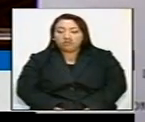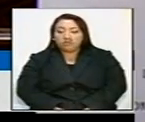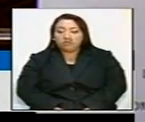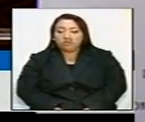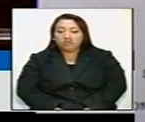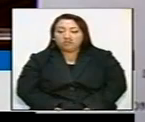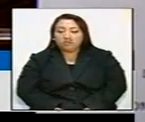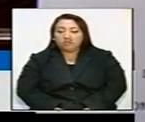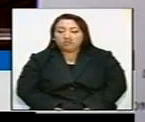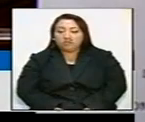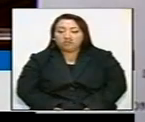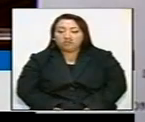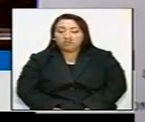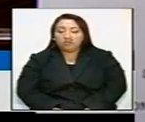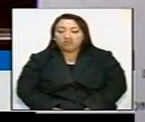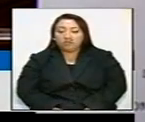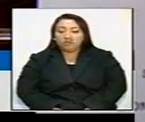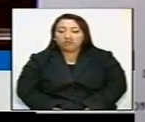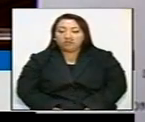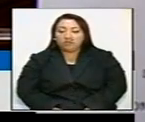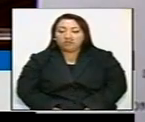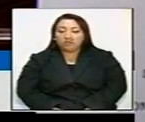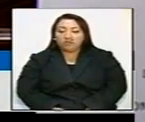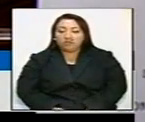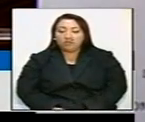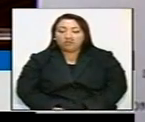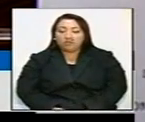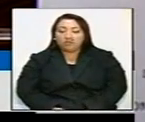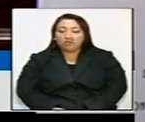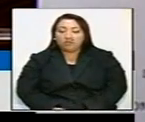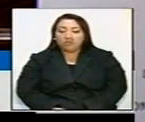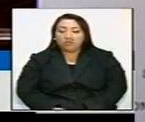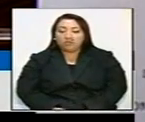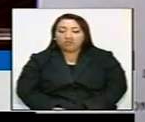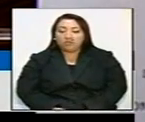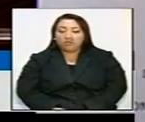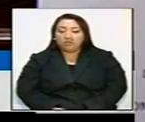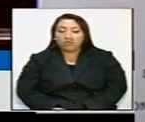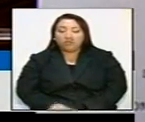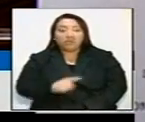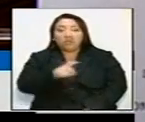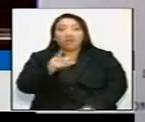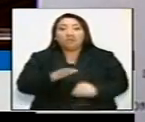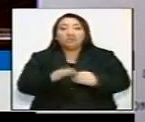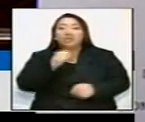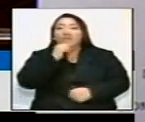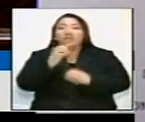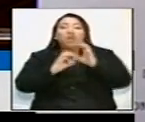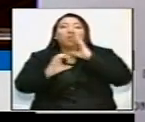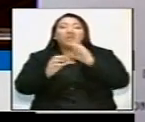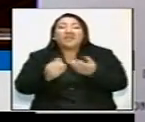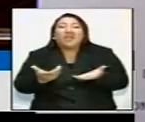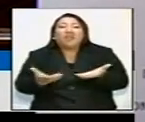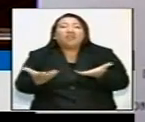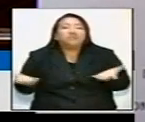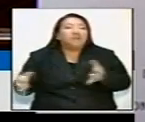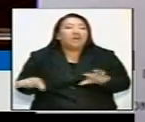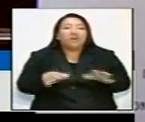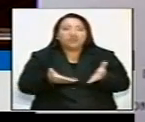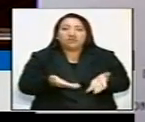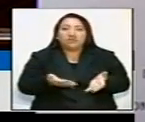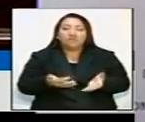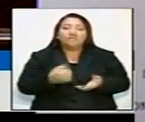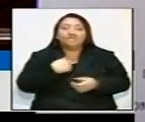le critica al sector público, y muchas veces lo he escuchado, es el tema de que no comunica lo que en realidad se viene haciendo. Y eso